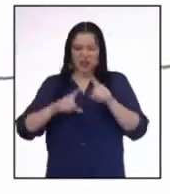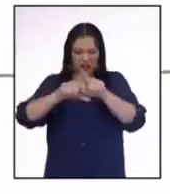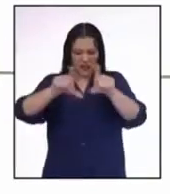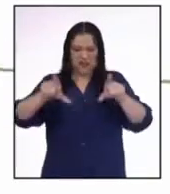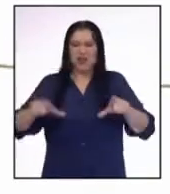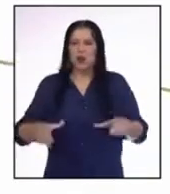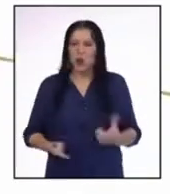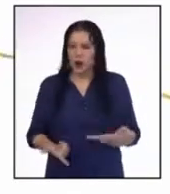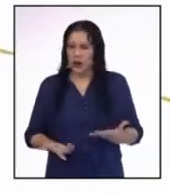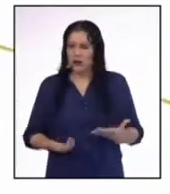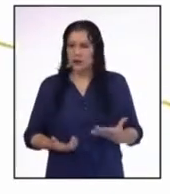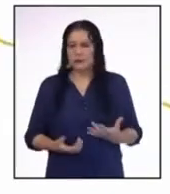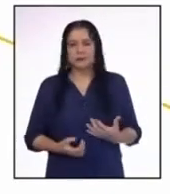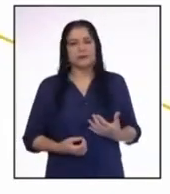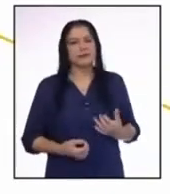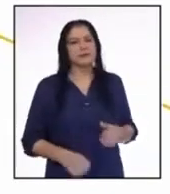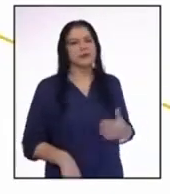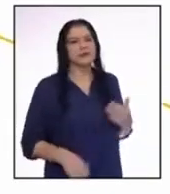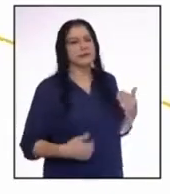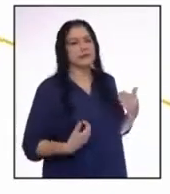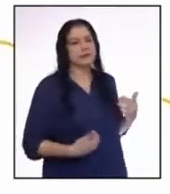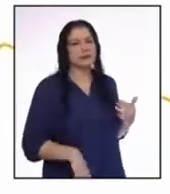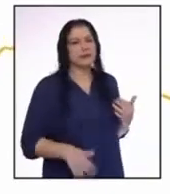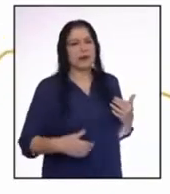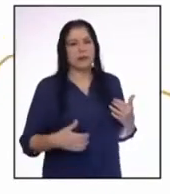ambiente?